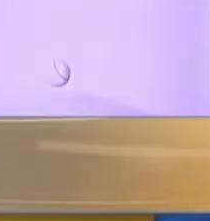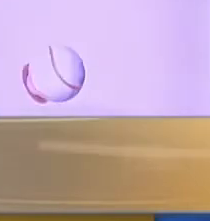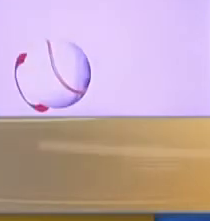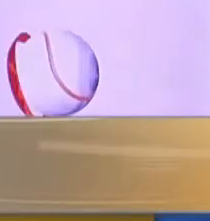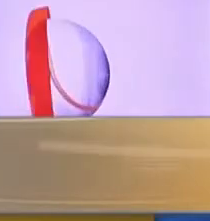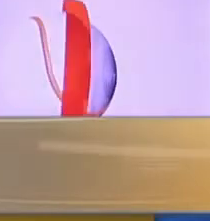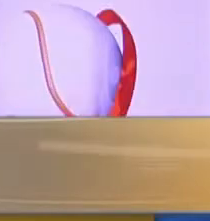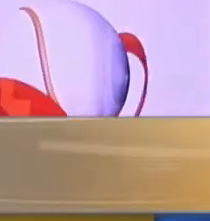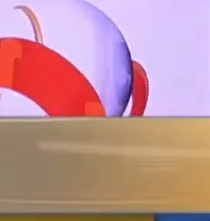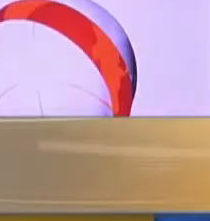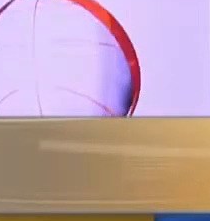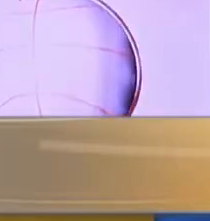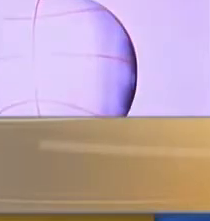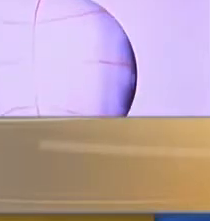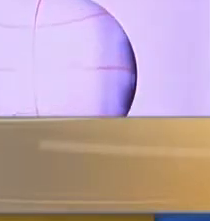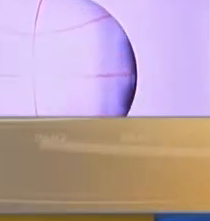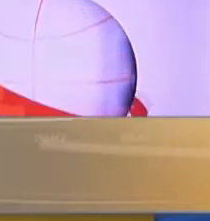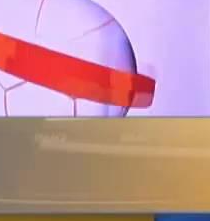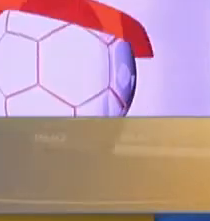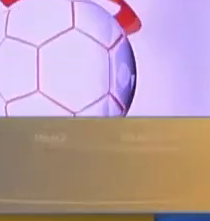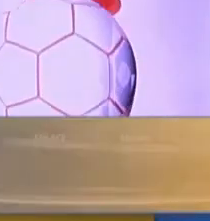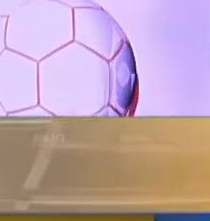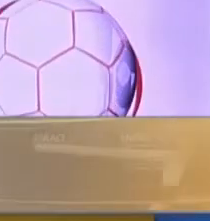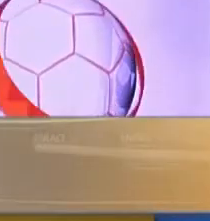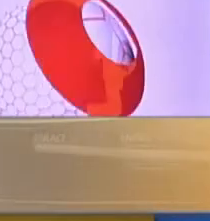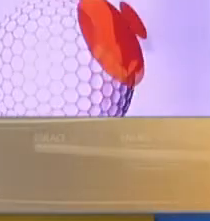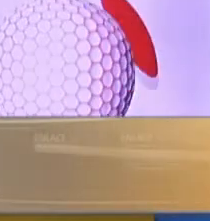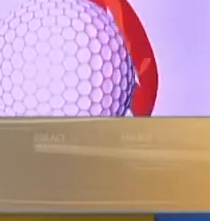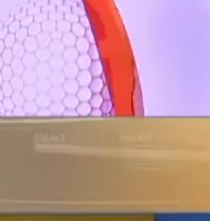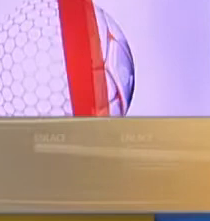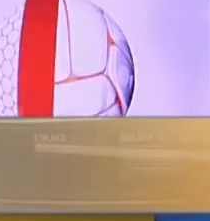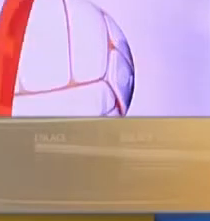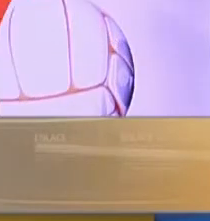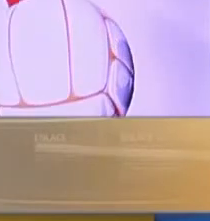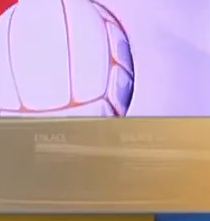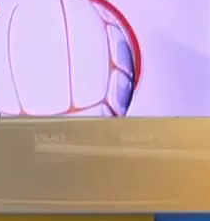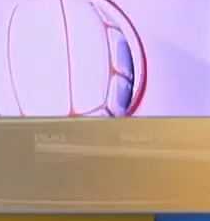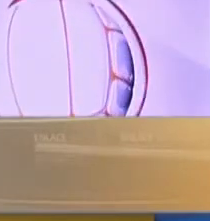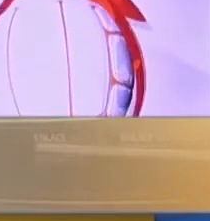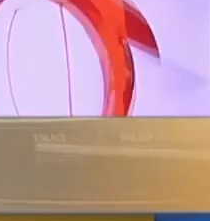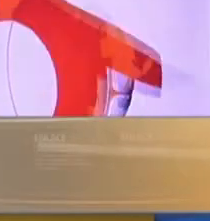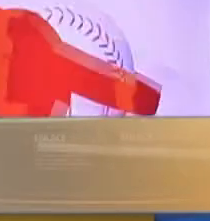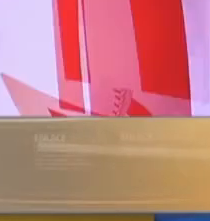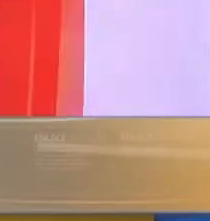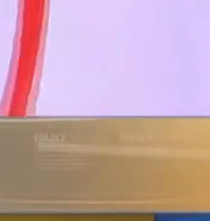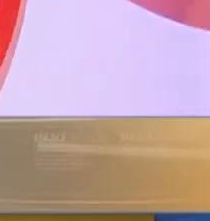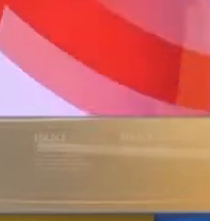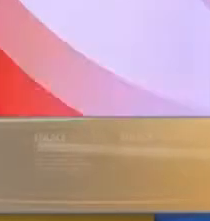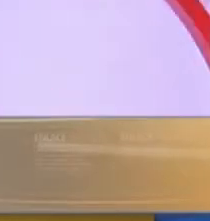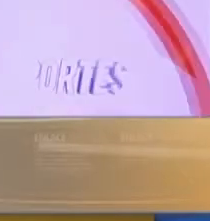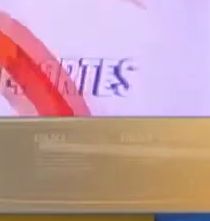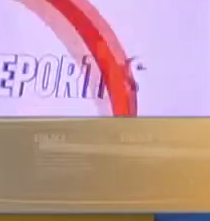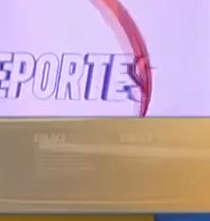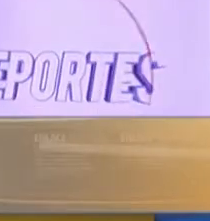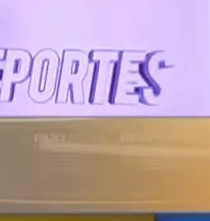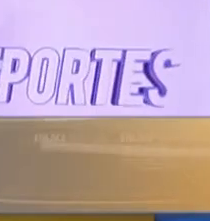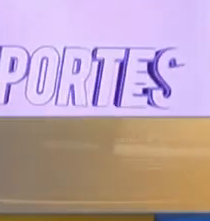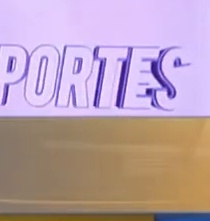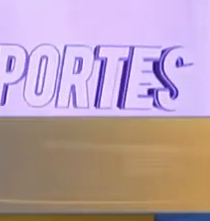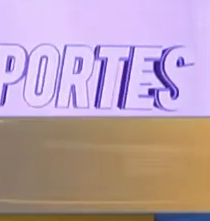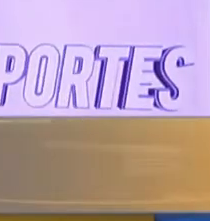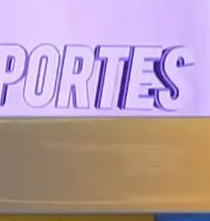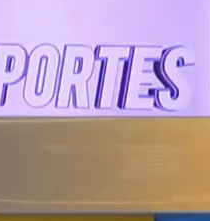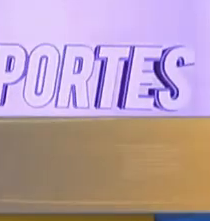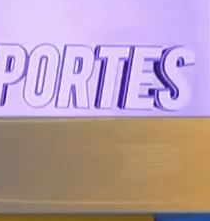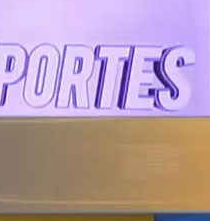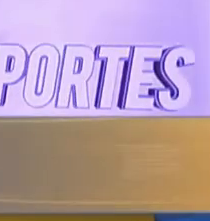del próximo torneo Ponyfútbol. Este evento, que reúne a los mejores equipos infantiles del país, se estará realizando en la capital de la montaña. El Club Oro Negro